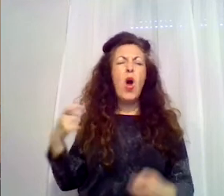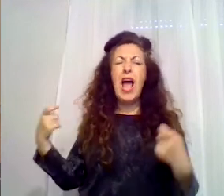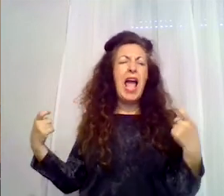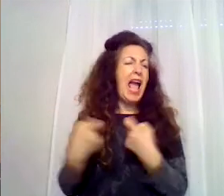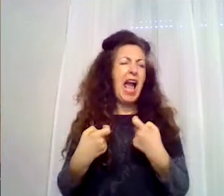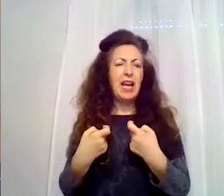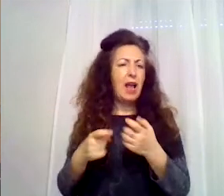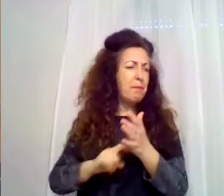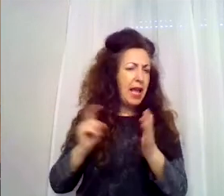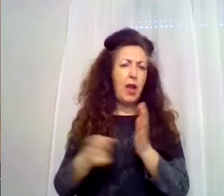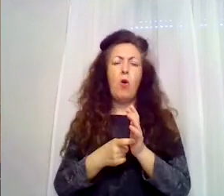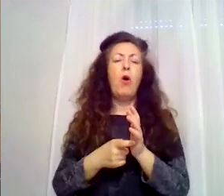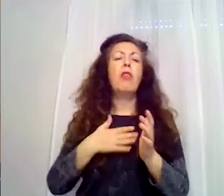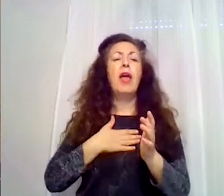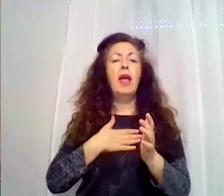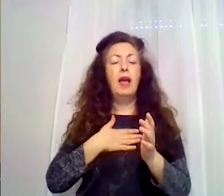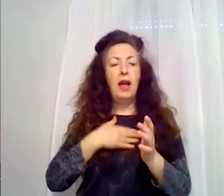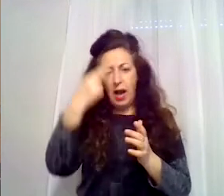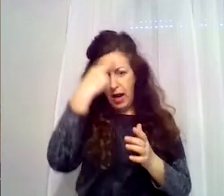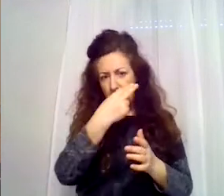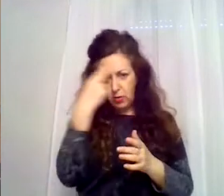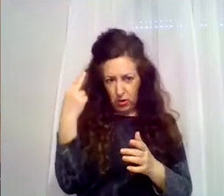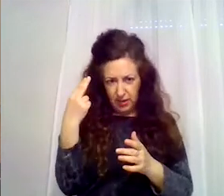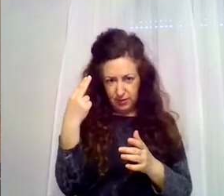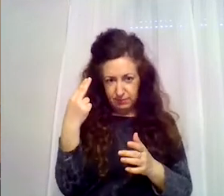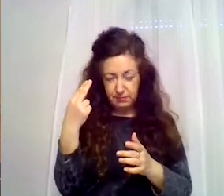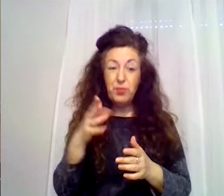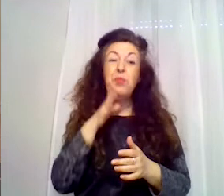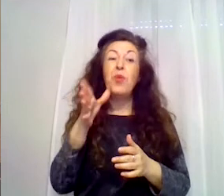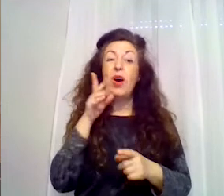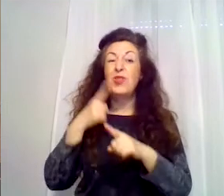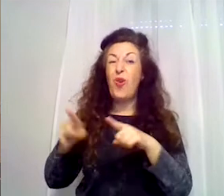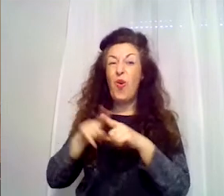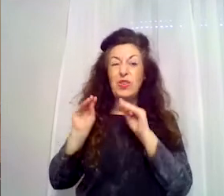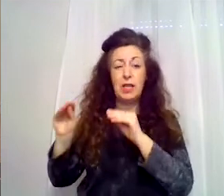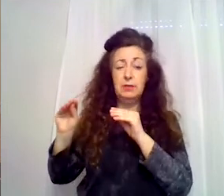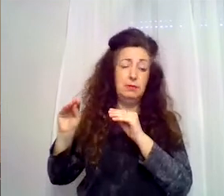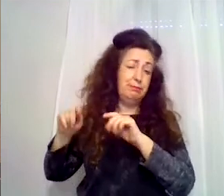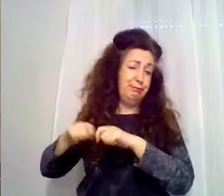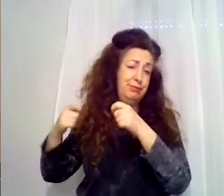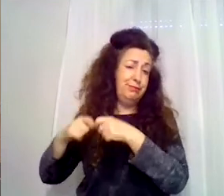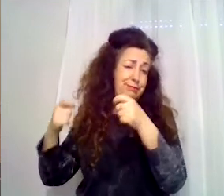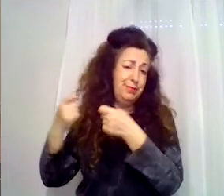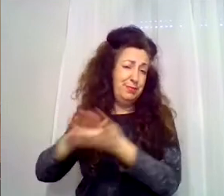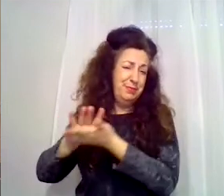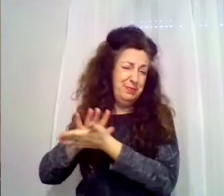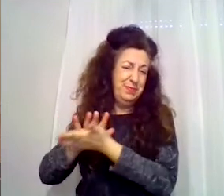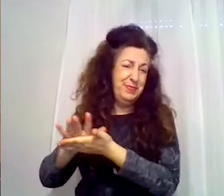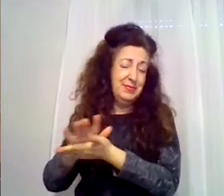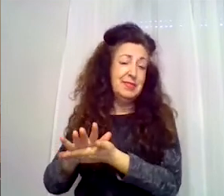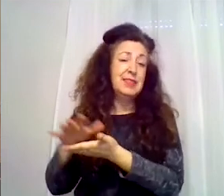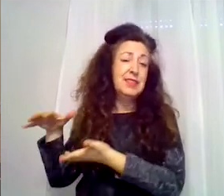amigos. Ahí entra los dos ingredientes del final para considerar el personaje